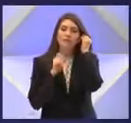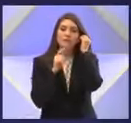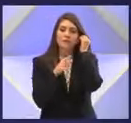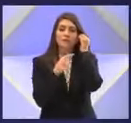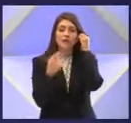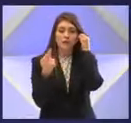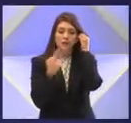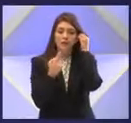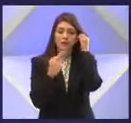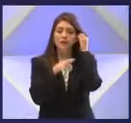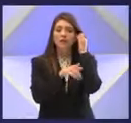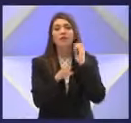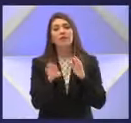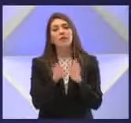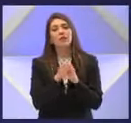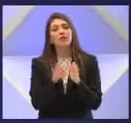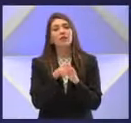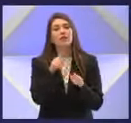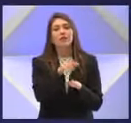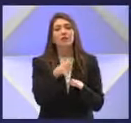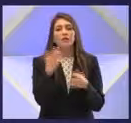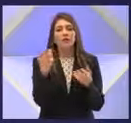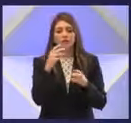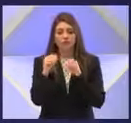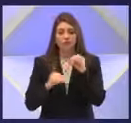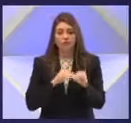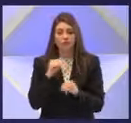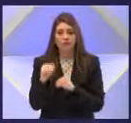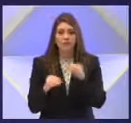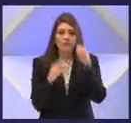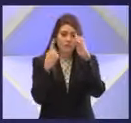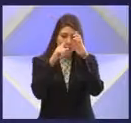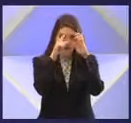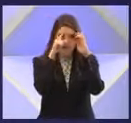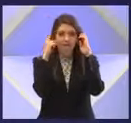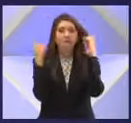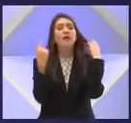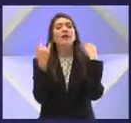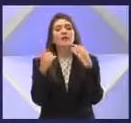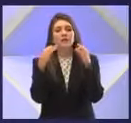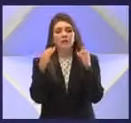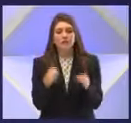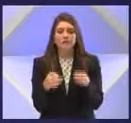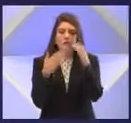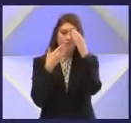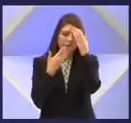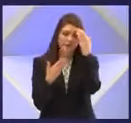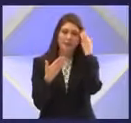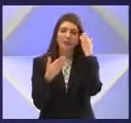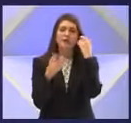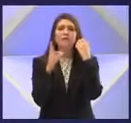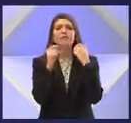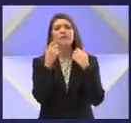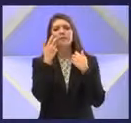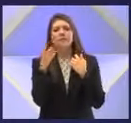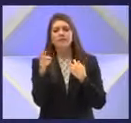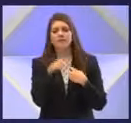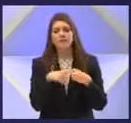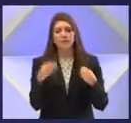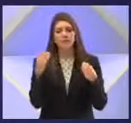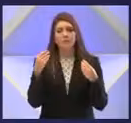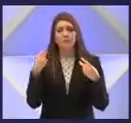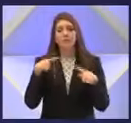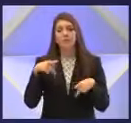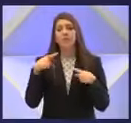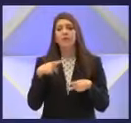infraestructura sino que sea asequible de buena calidad no queremos que haya millones de personas que se queden en